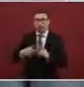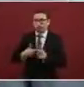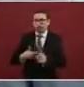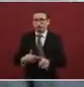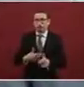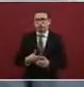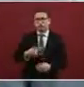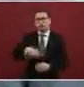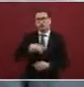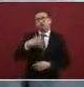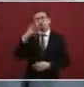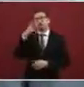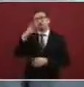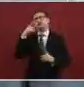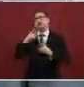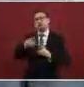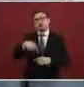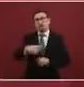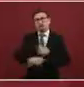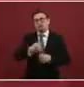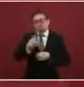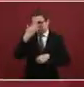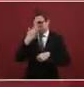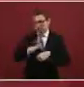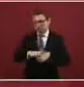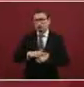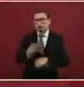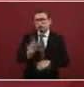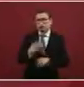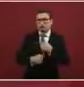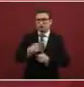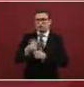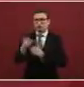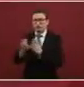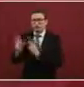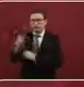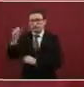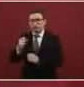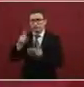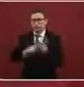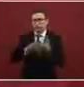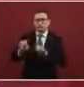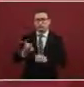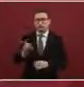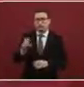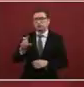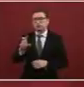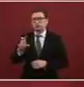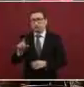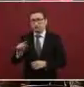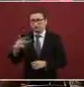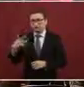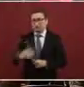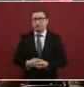puesta en el futuro, este año España ha conmemorado los 40 años de nuestra Constitución Democrática de 1978, nuestro